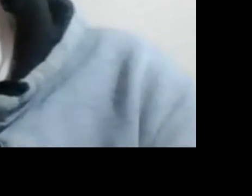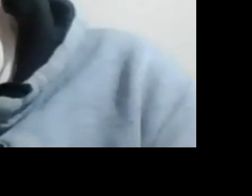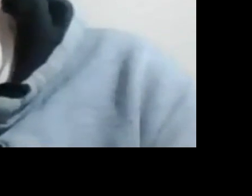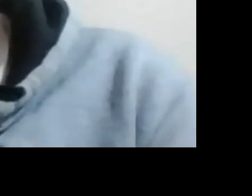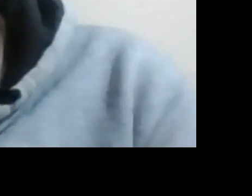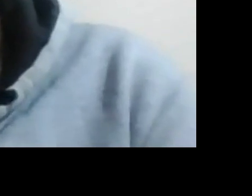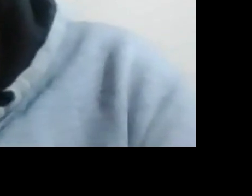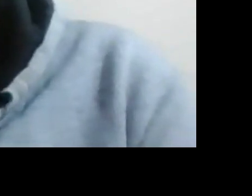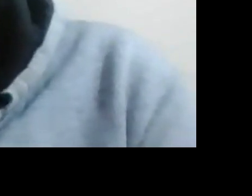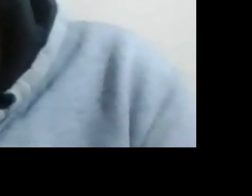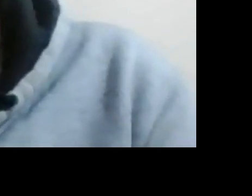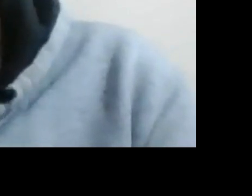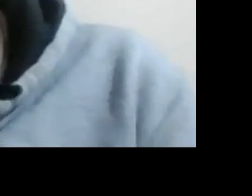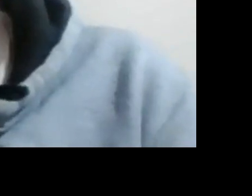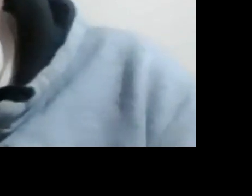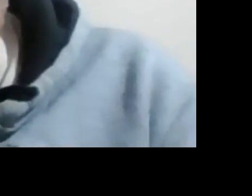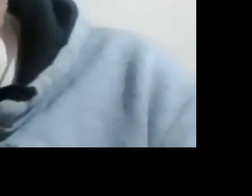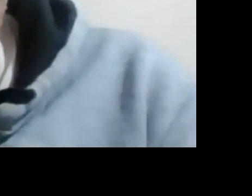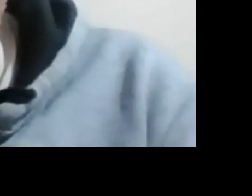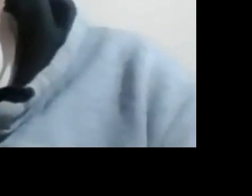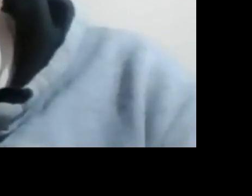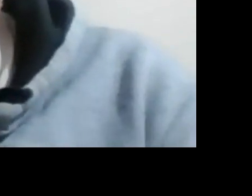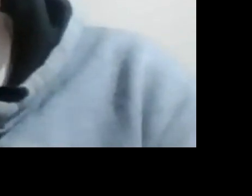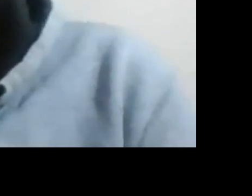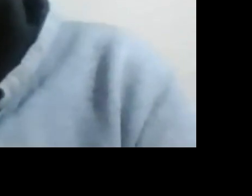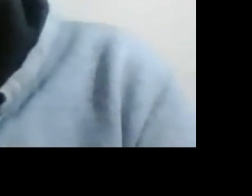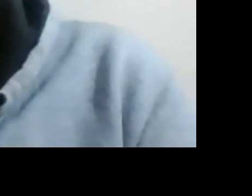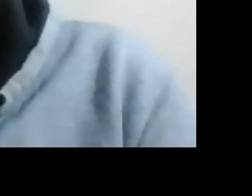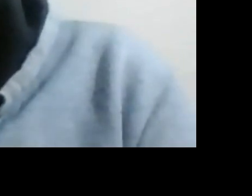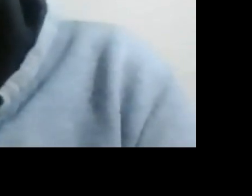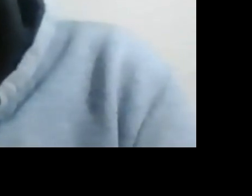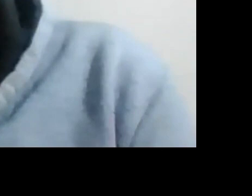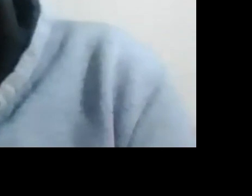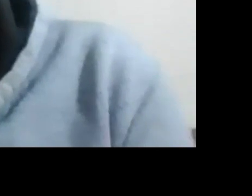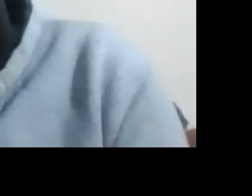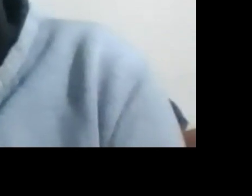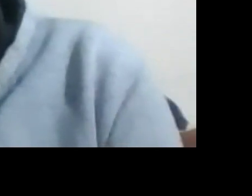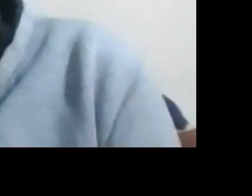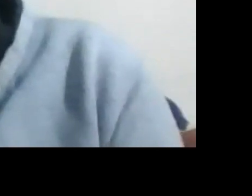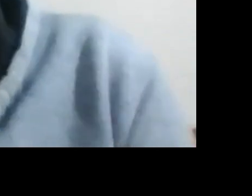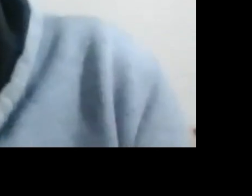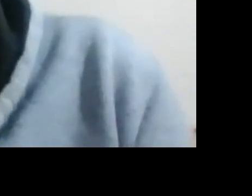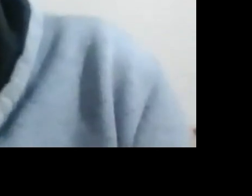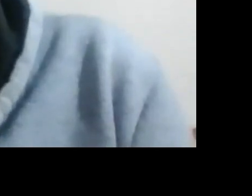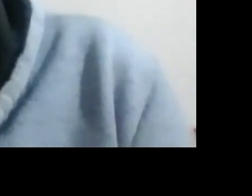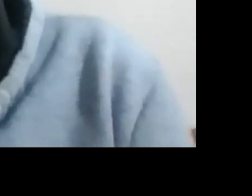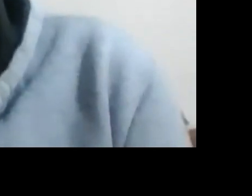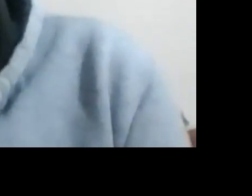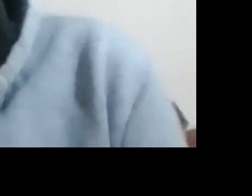con los 50 que depositó de más? ¿O qué hace con los 50 que le faltan? Porque eso de todo lo que